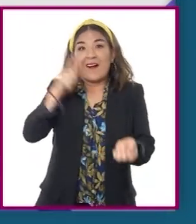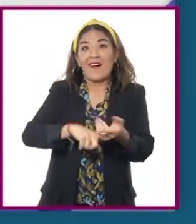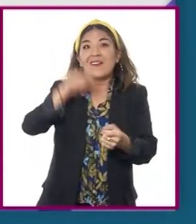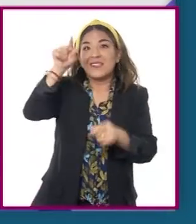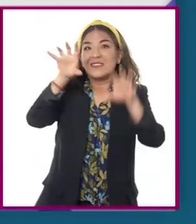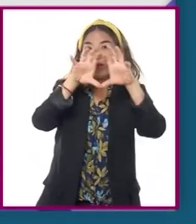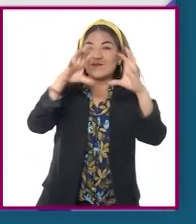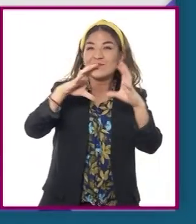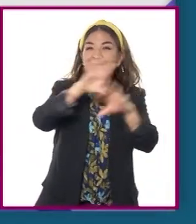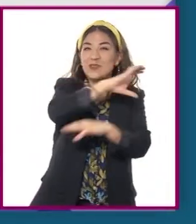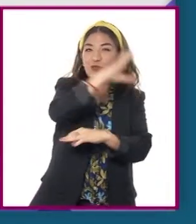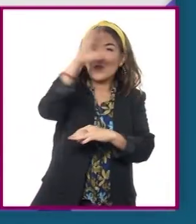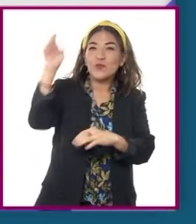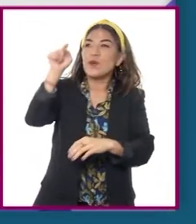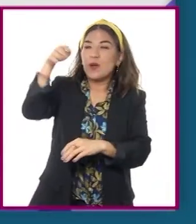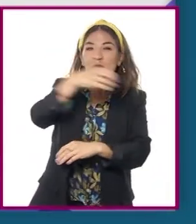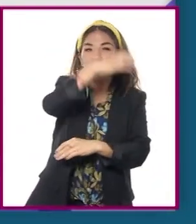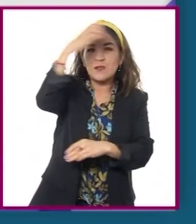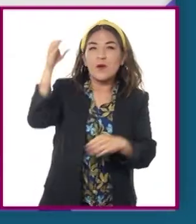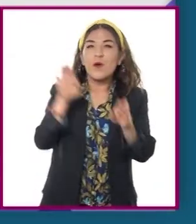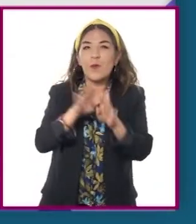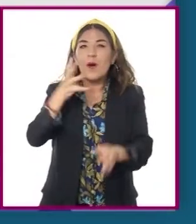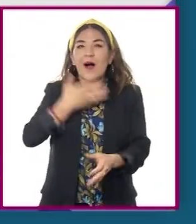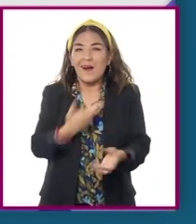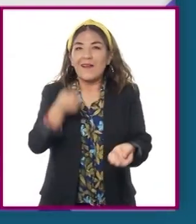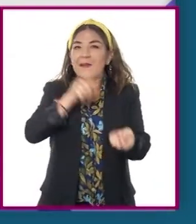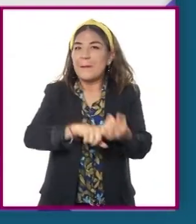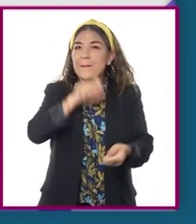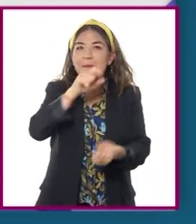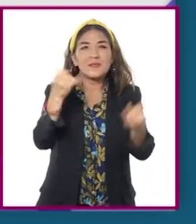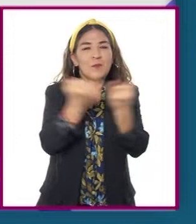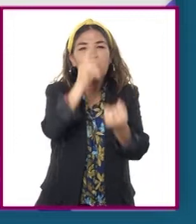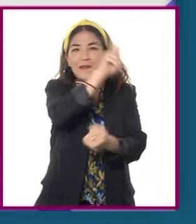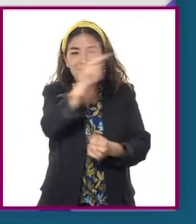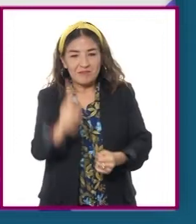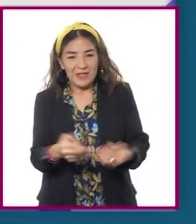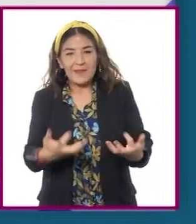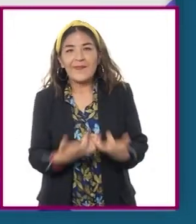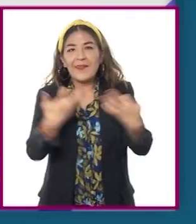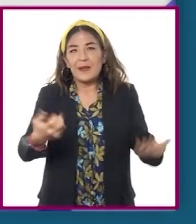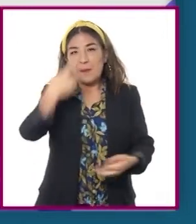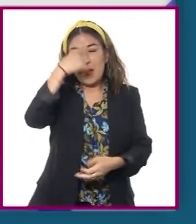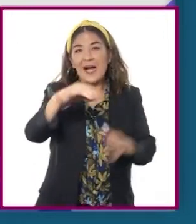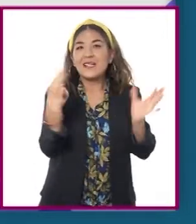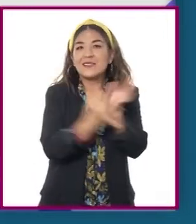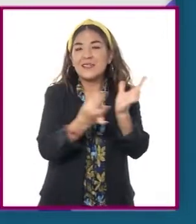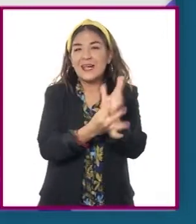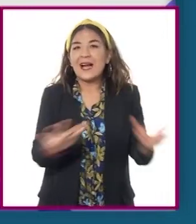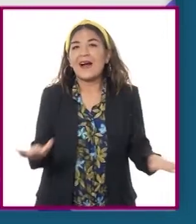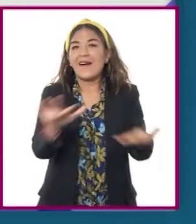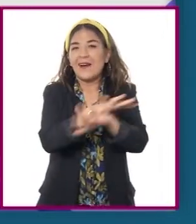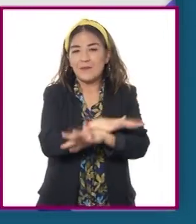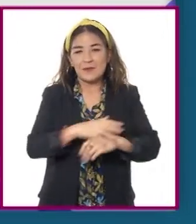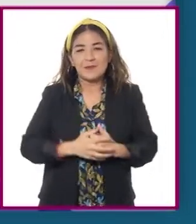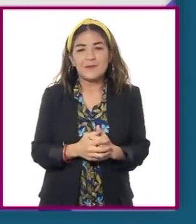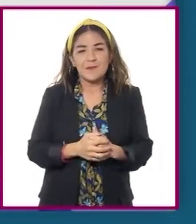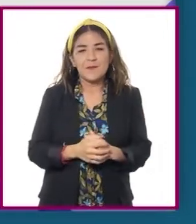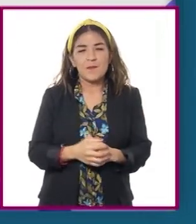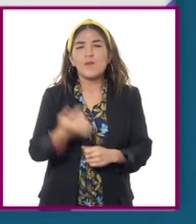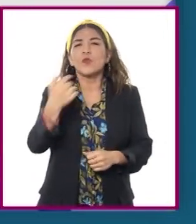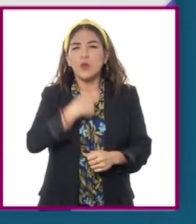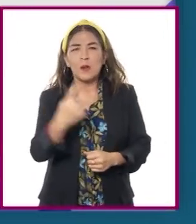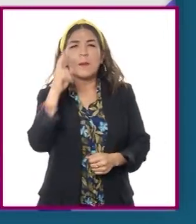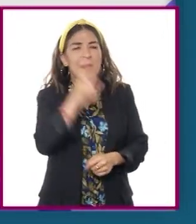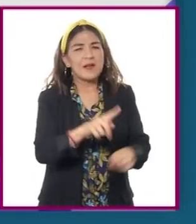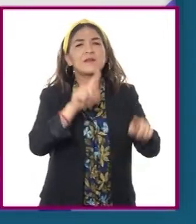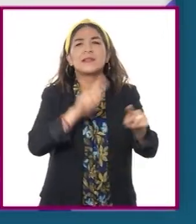espacio existen las mismas condiciones que en la Tierra para permitir la alteración de los metales. He encontrado